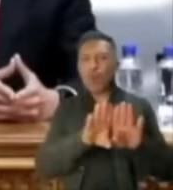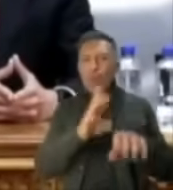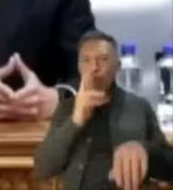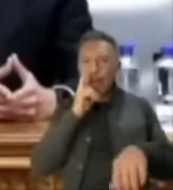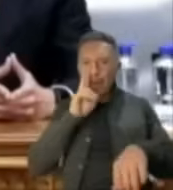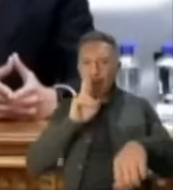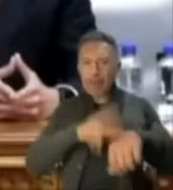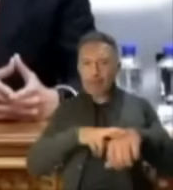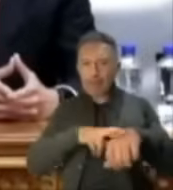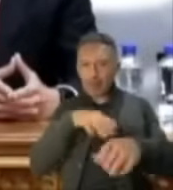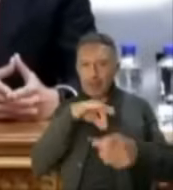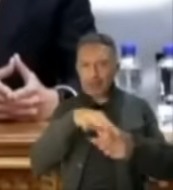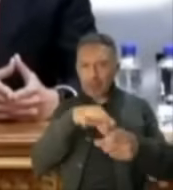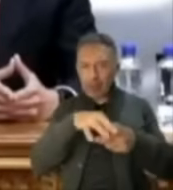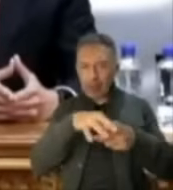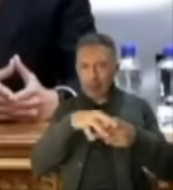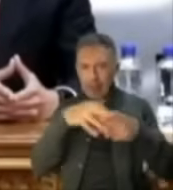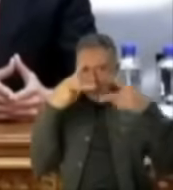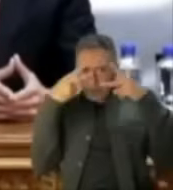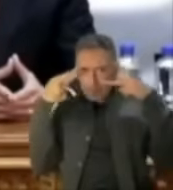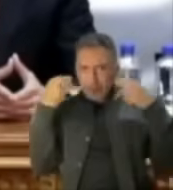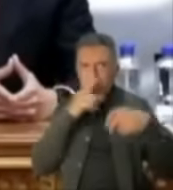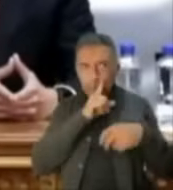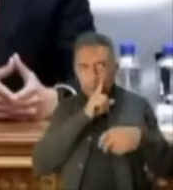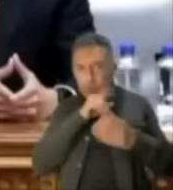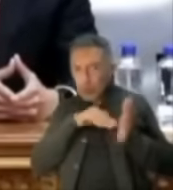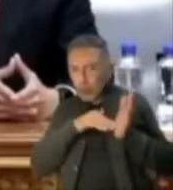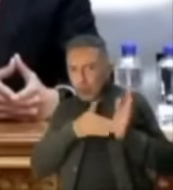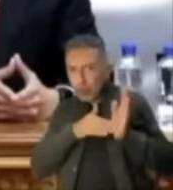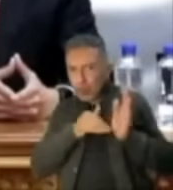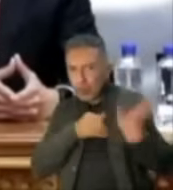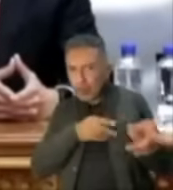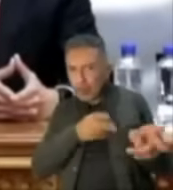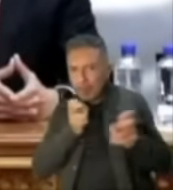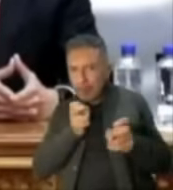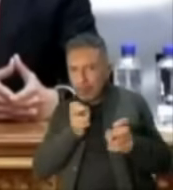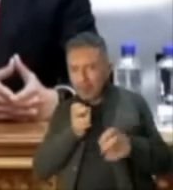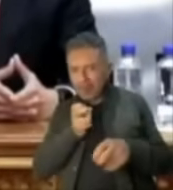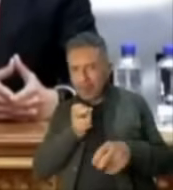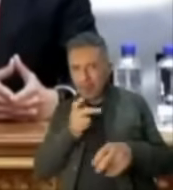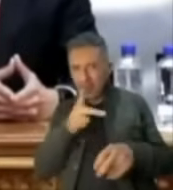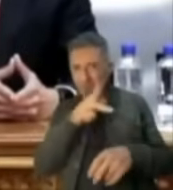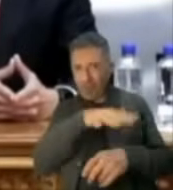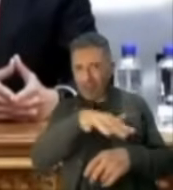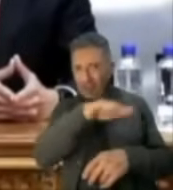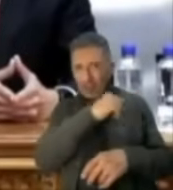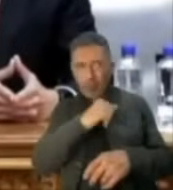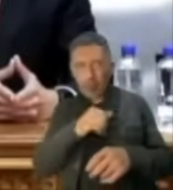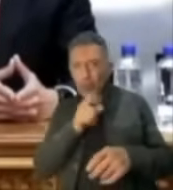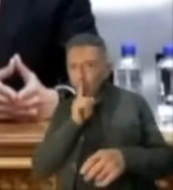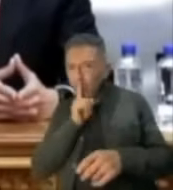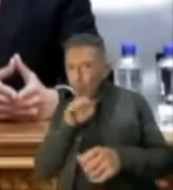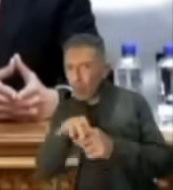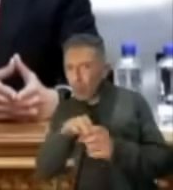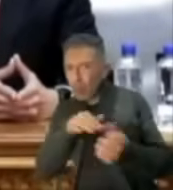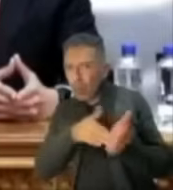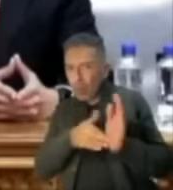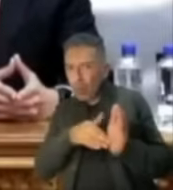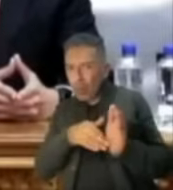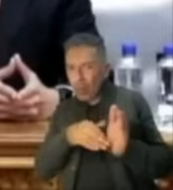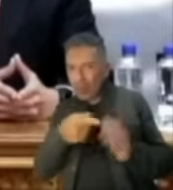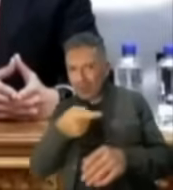al que le roba la voluntad del pueblo, así también hay que